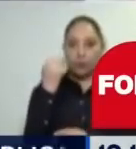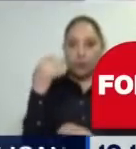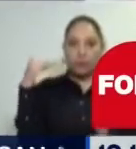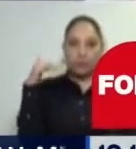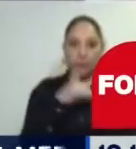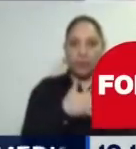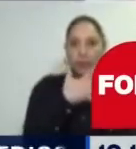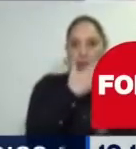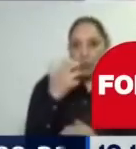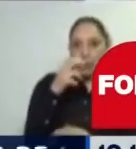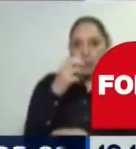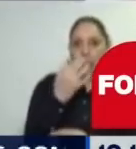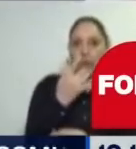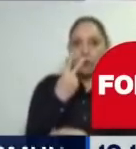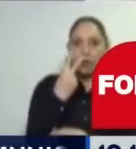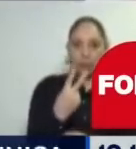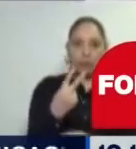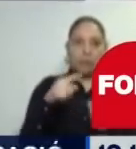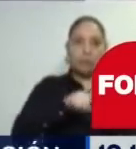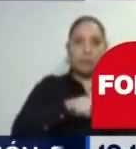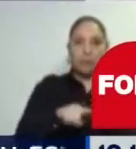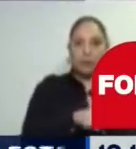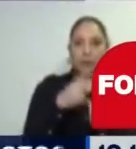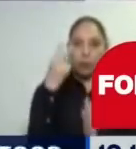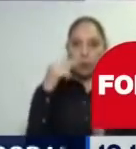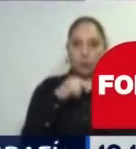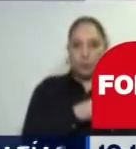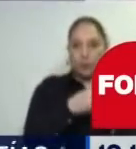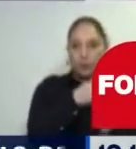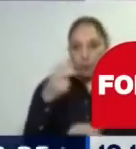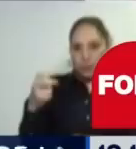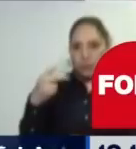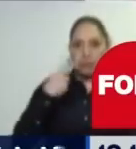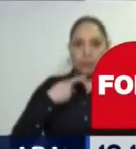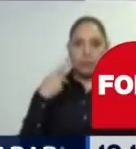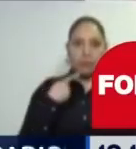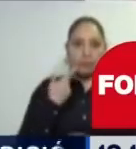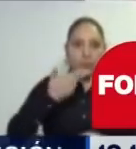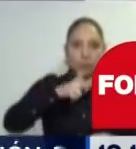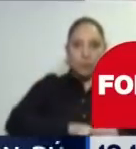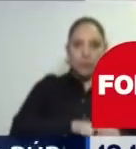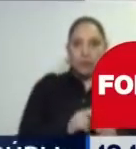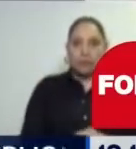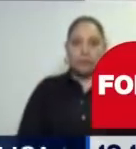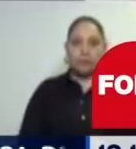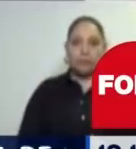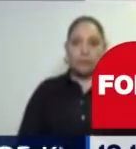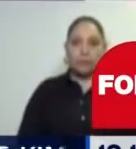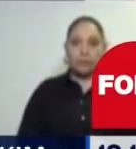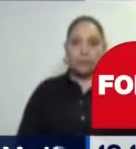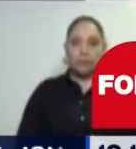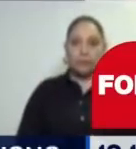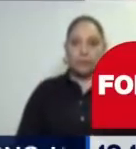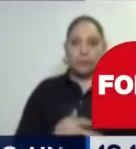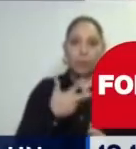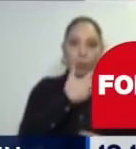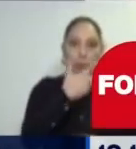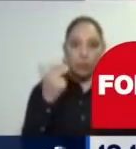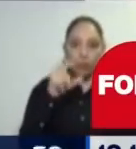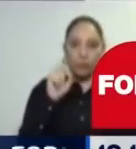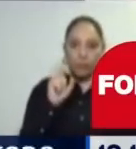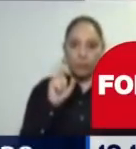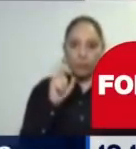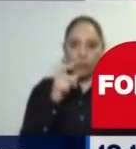negativos. Tenemos 2,212 hospitalizados y